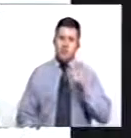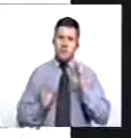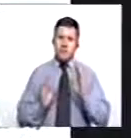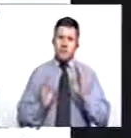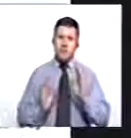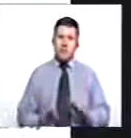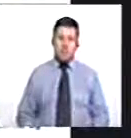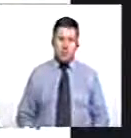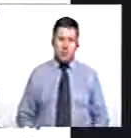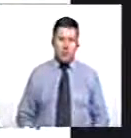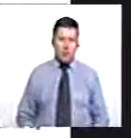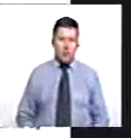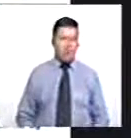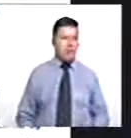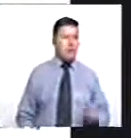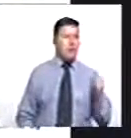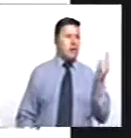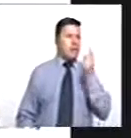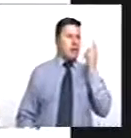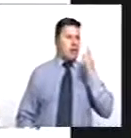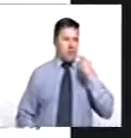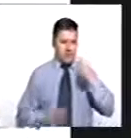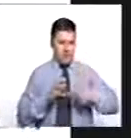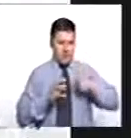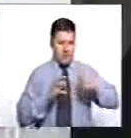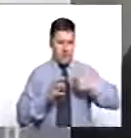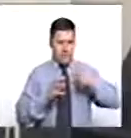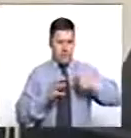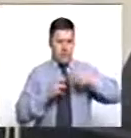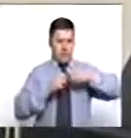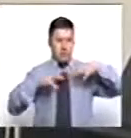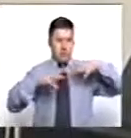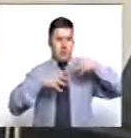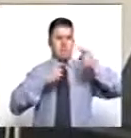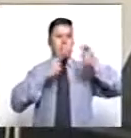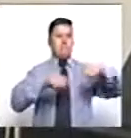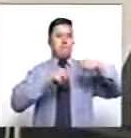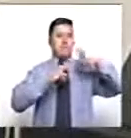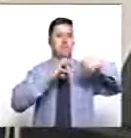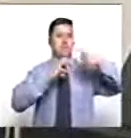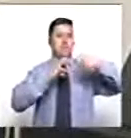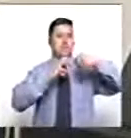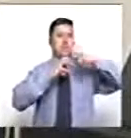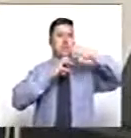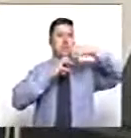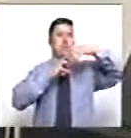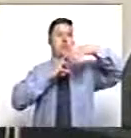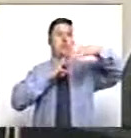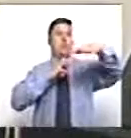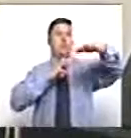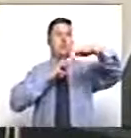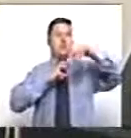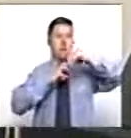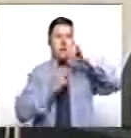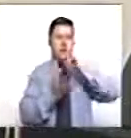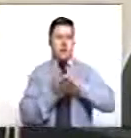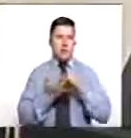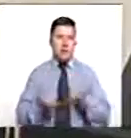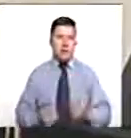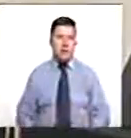garantizar que las generadoras le vendan energía a Electricaribe para poderla estabilizar en este